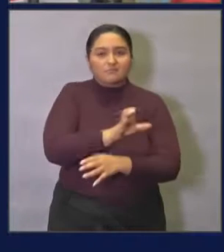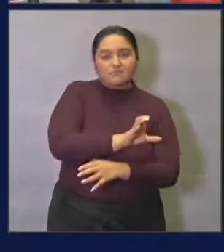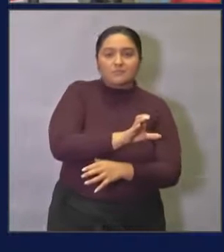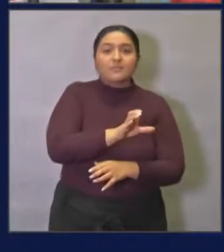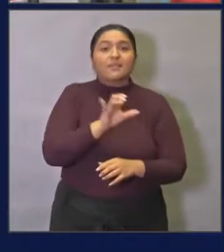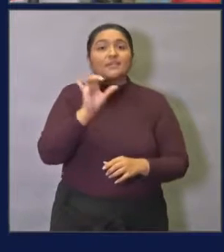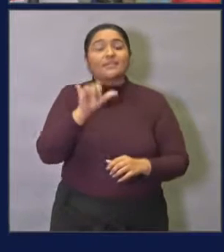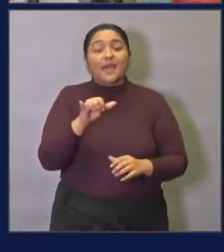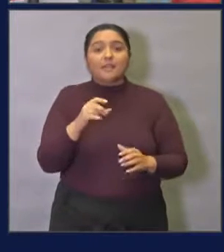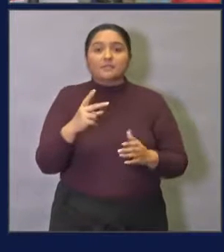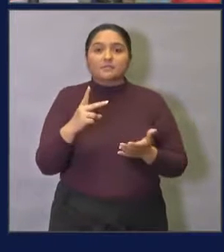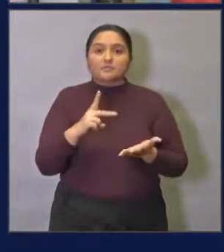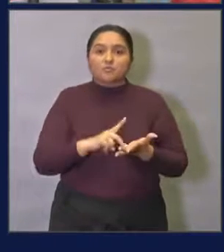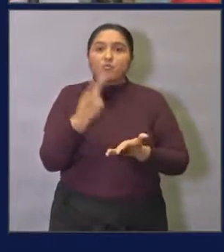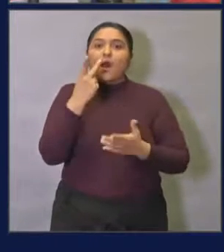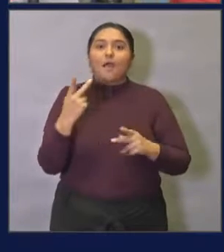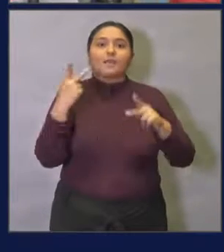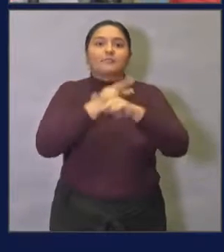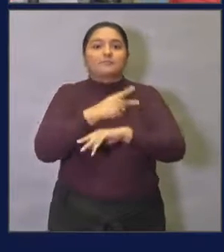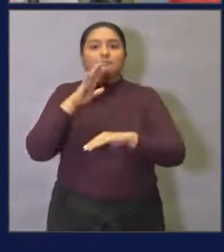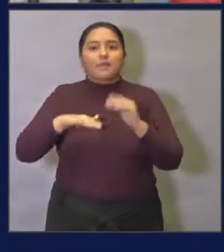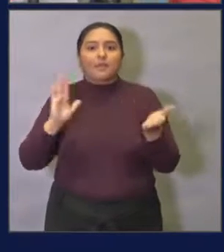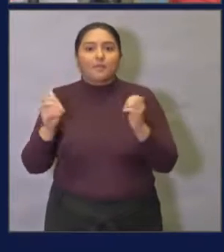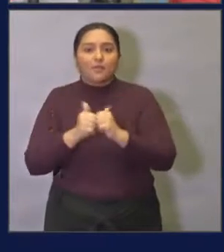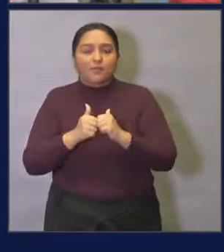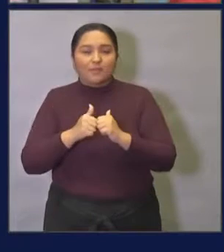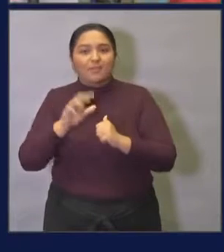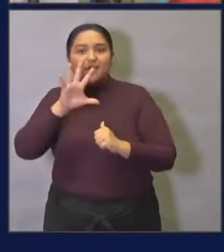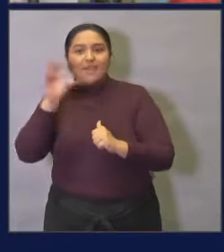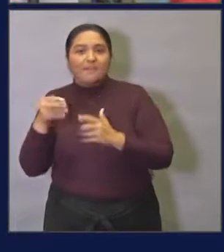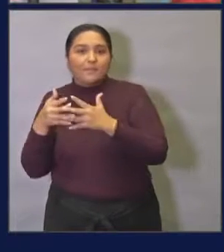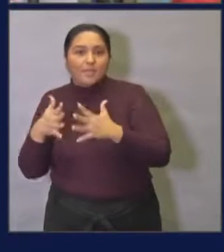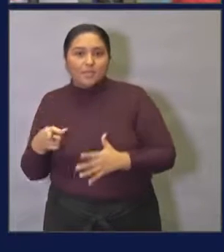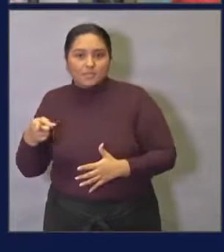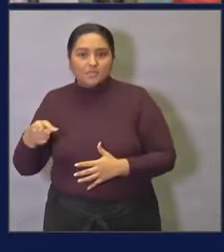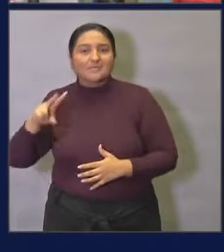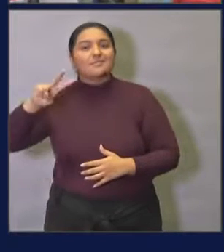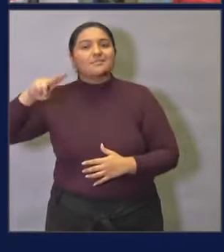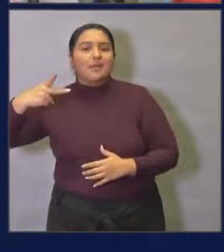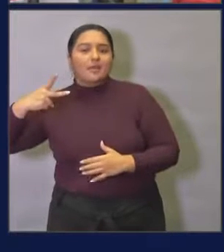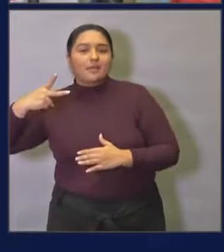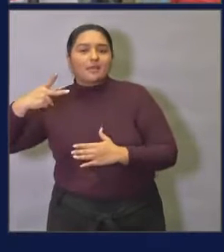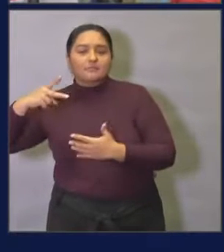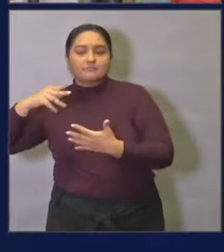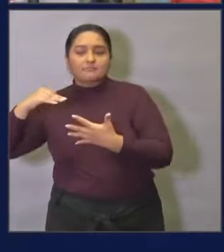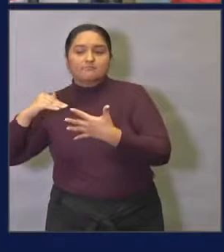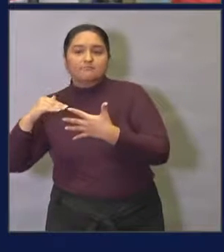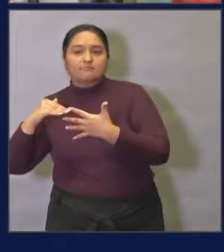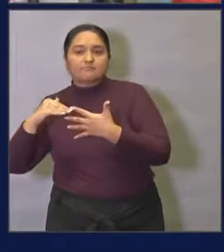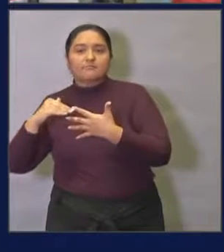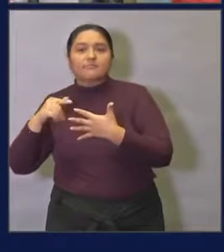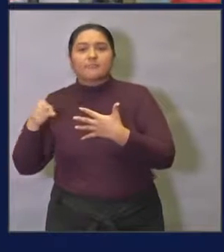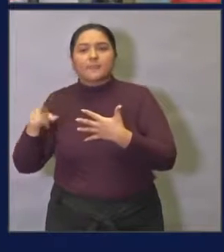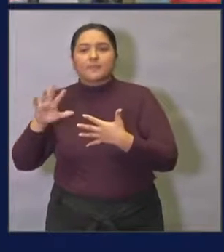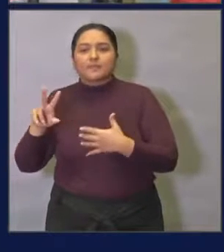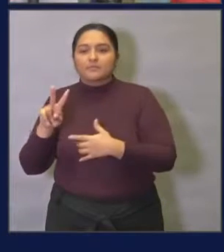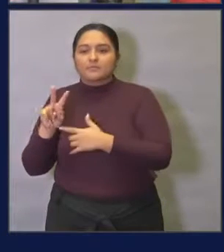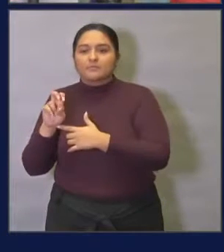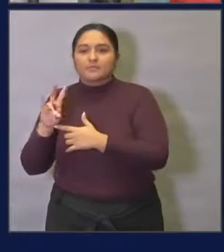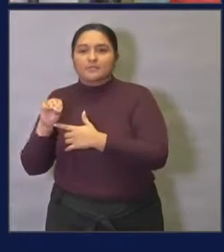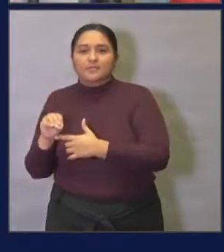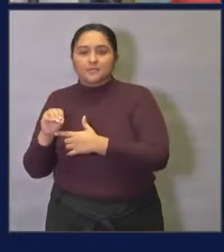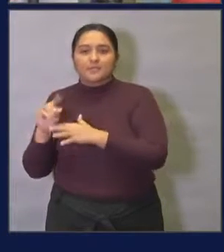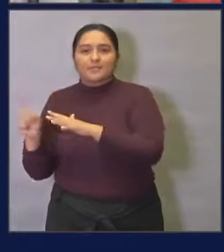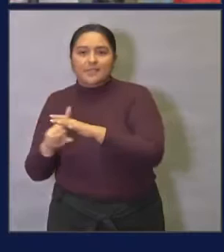residentes afroamericanos, el grupo con la segunda tasa de casos más alta de alrededor de 270 casos por